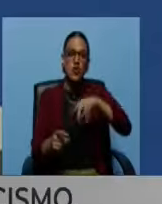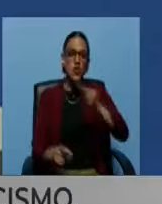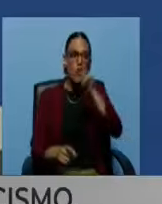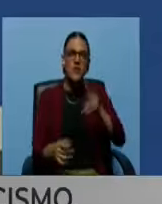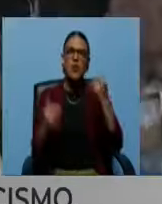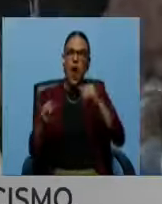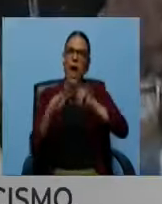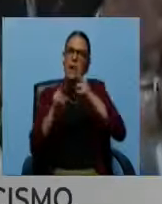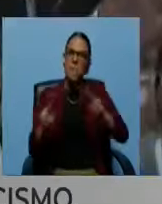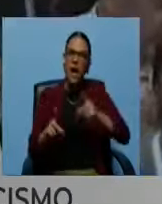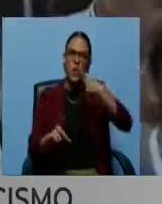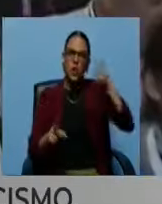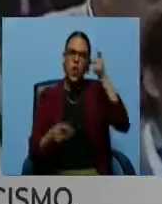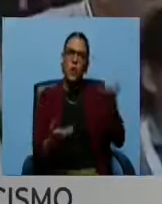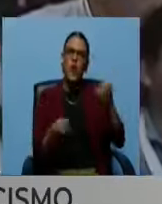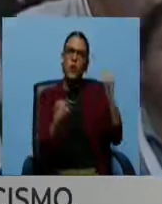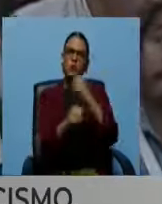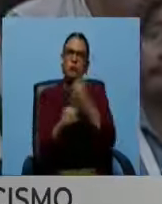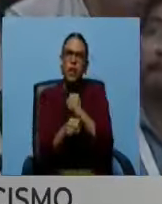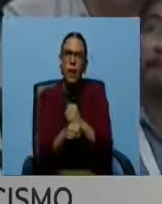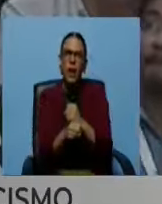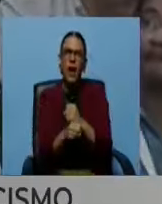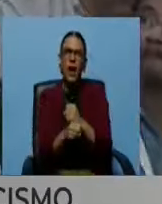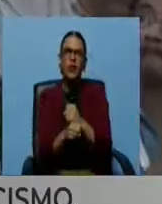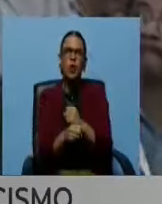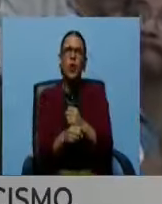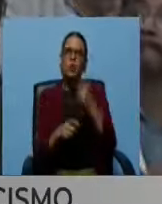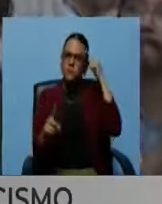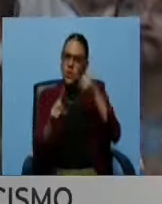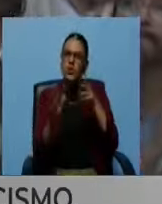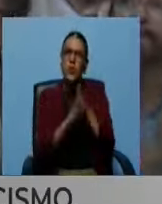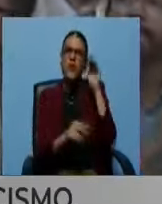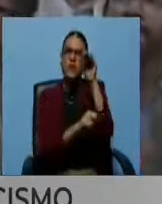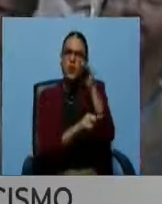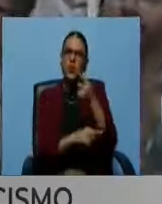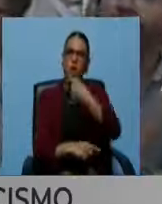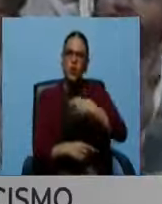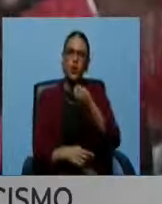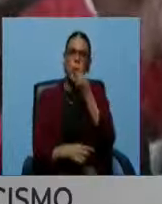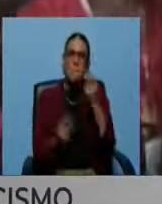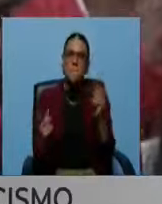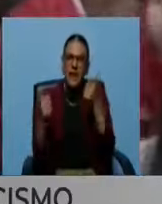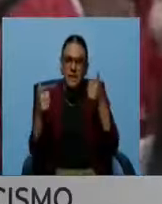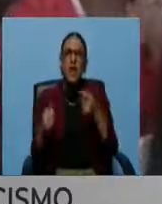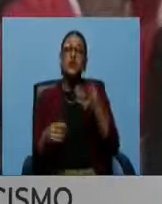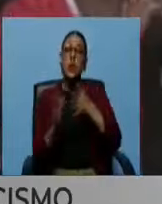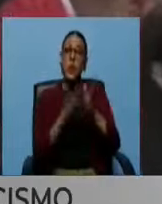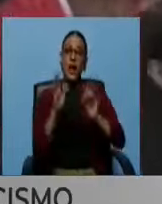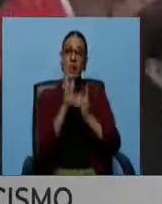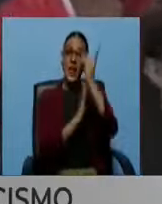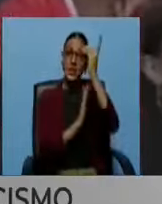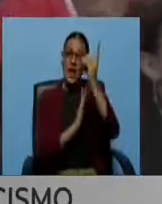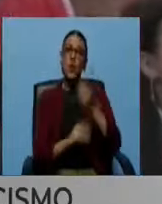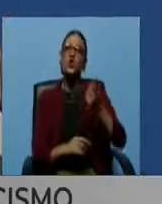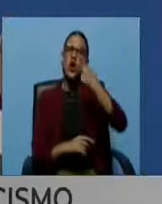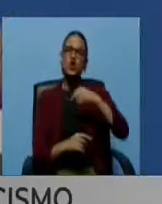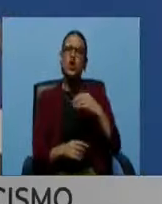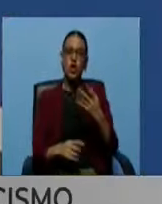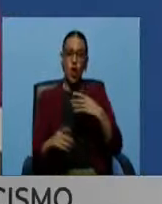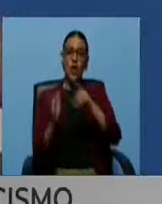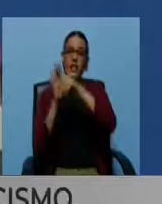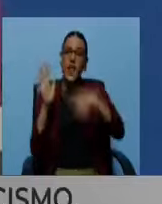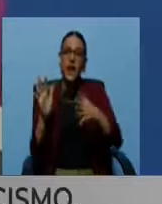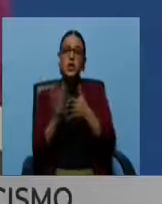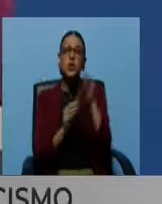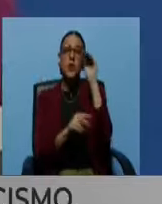su pueblo está trabajando por su futuro, por su bienestar, por su desarrollo. Es el derecho al futuro del